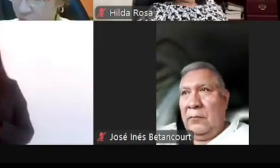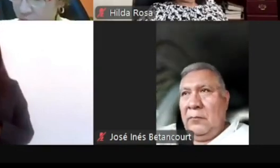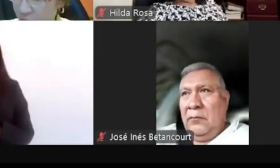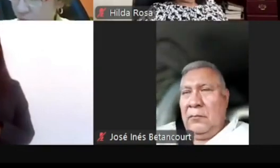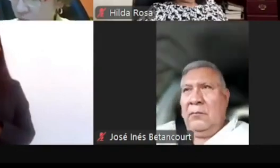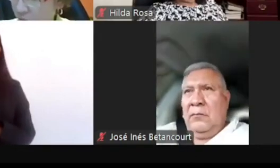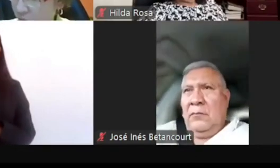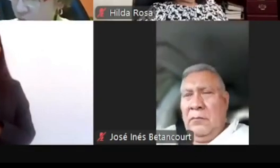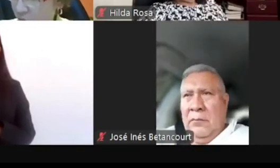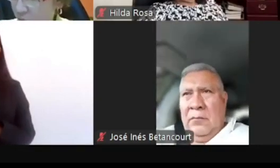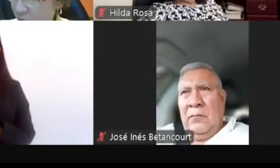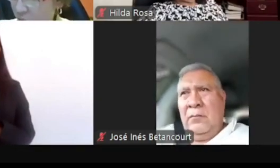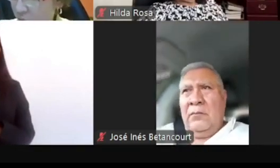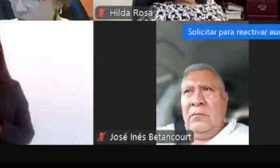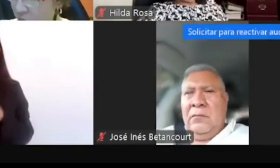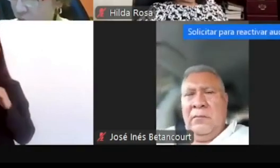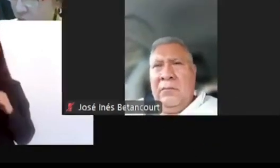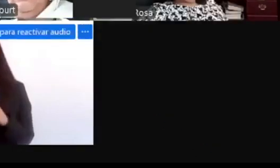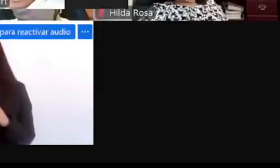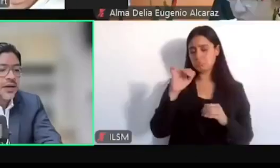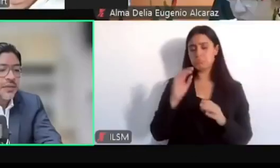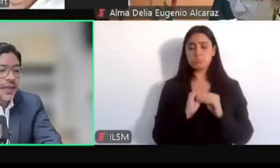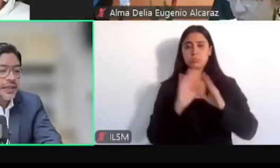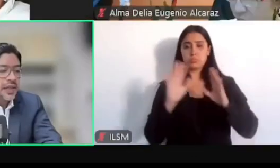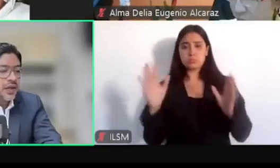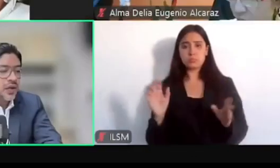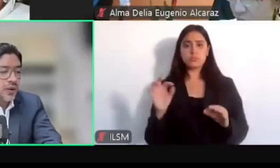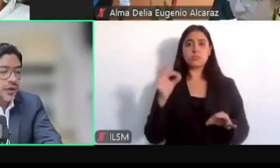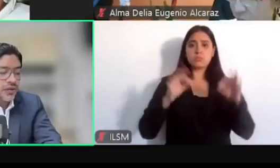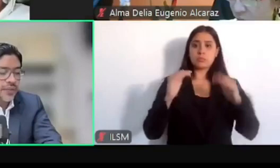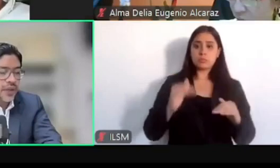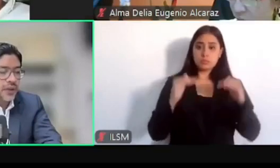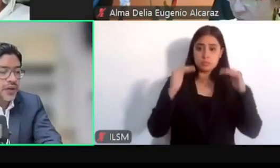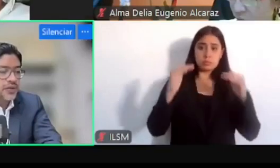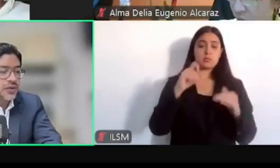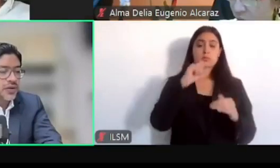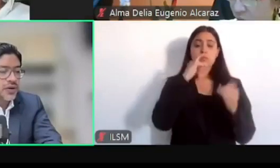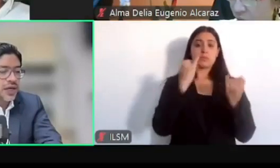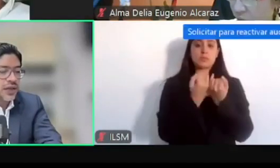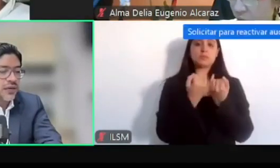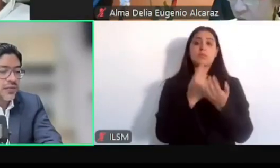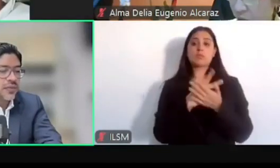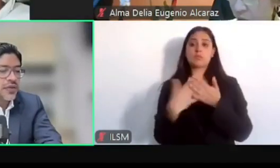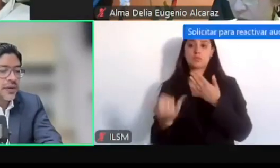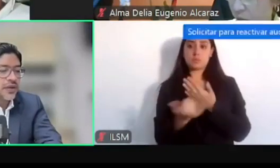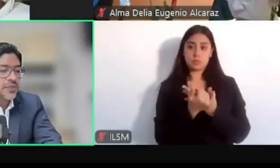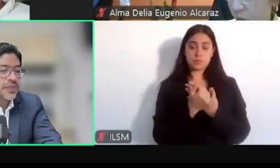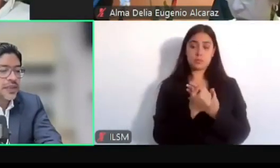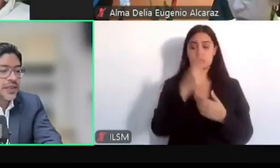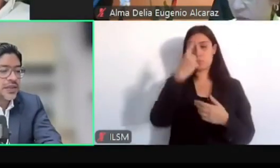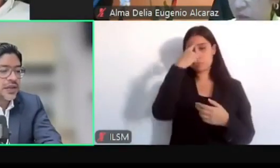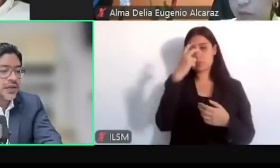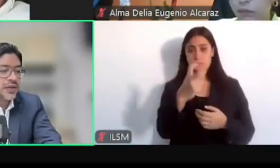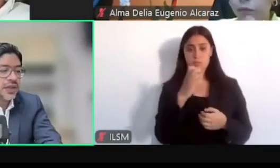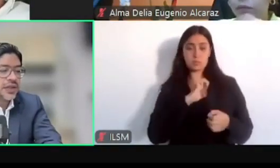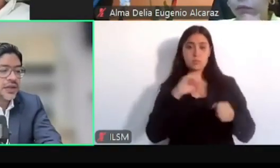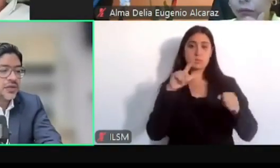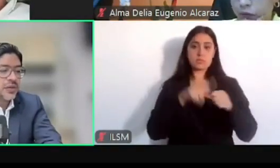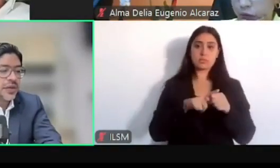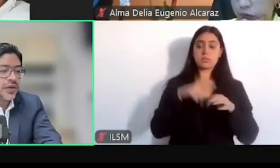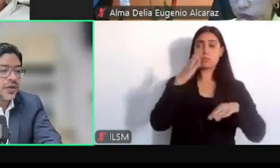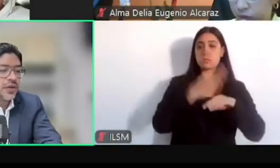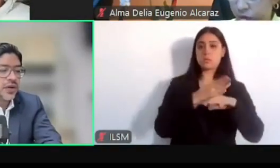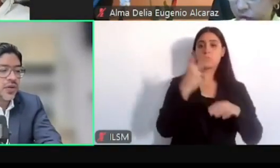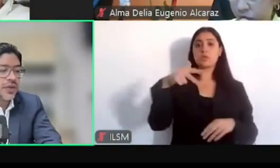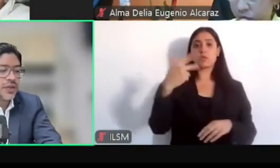proyecto con magistradas magistrado doy cuenta con el proyecto de resolución relativo al procedimiento especial senador 13 de